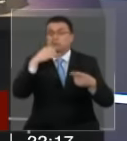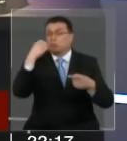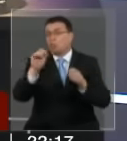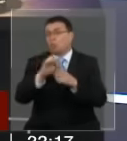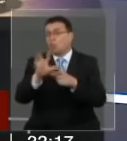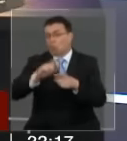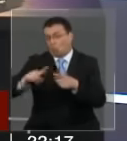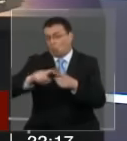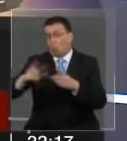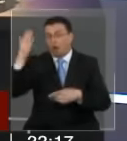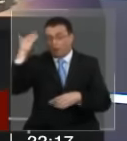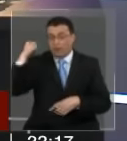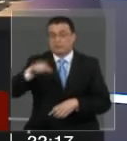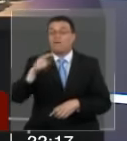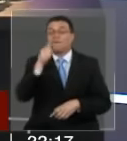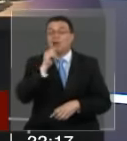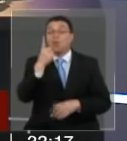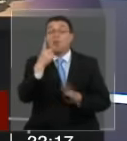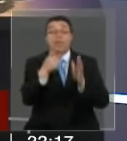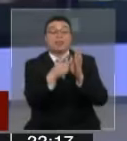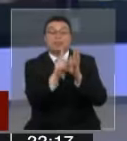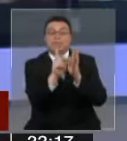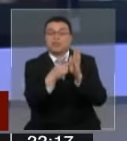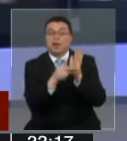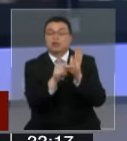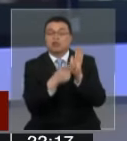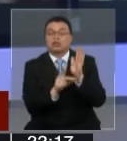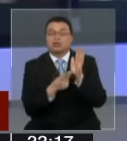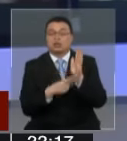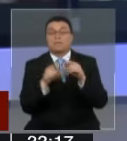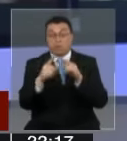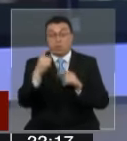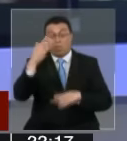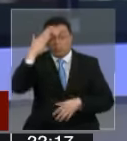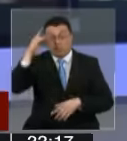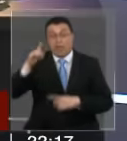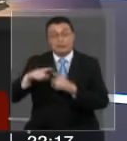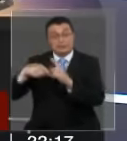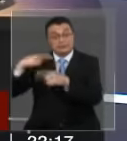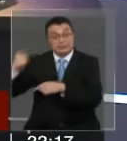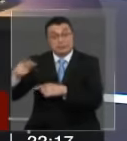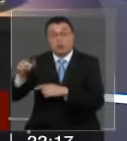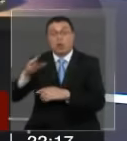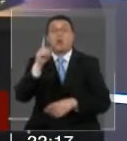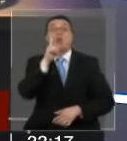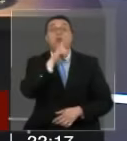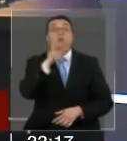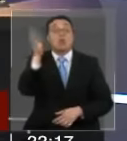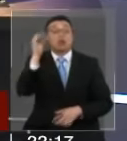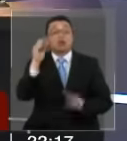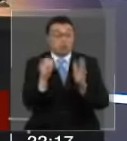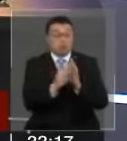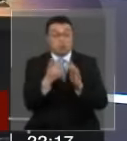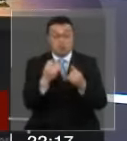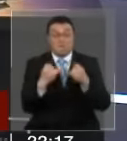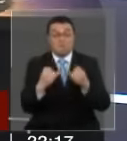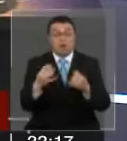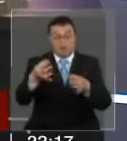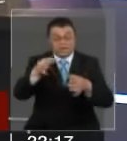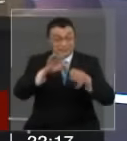ocasiones. Primero, deberíamos tener un diagnóstico. Yo no puedo creer que al día siguiente que aparece esto, ya las últimas noticias sea el único medio que tiene un informe